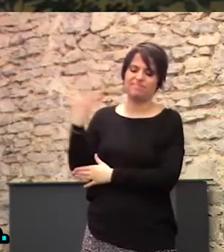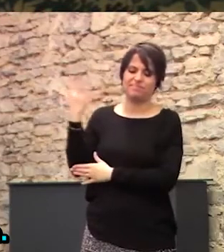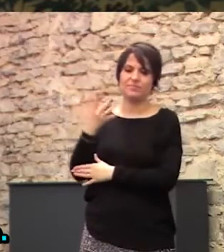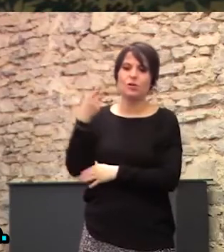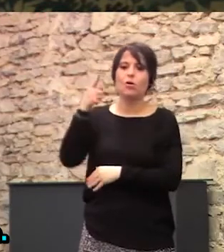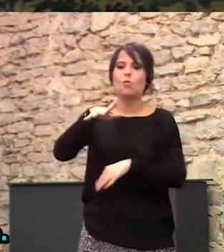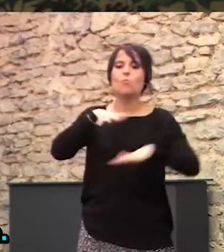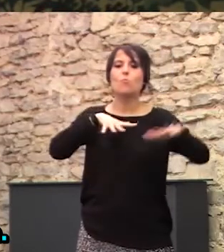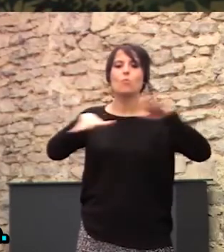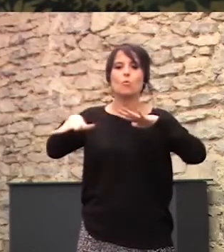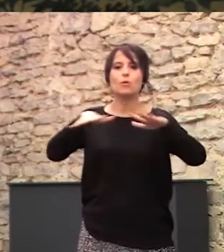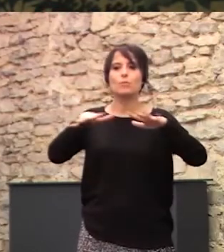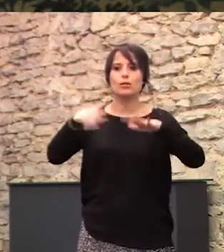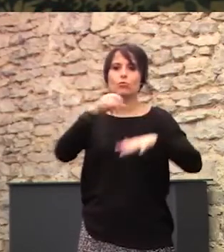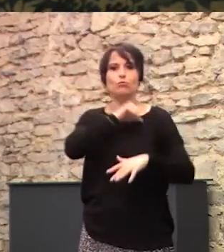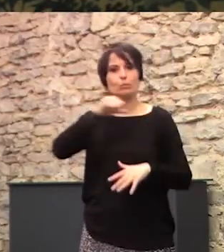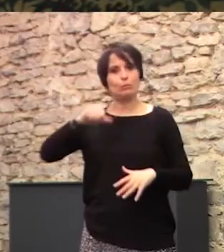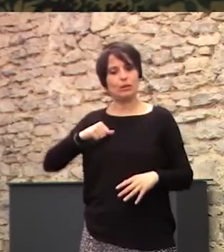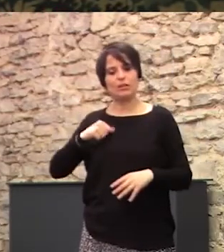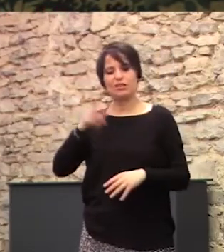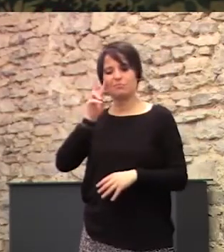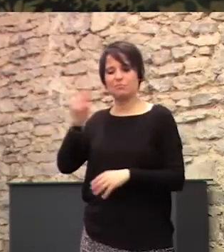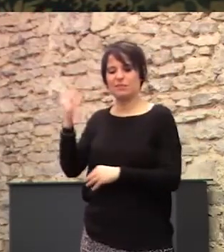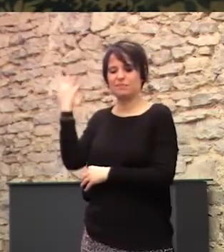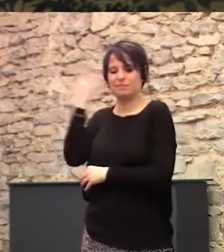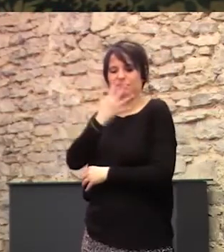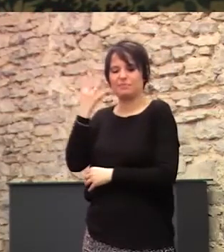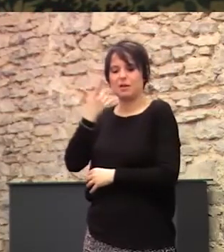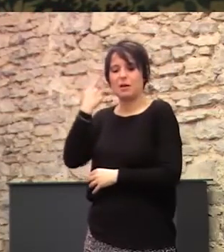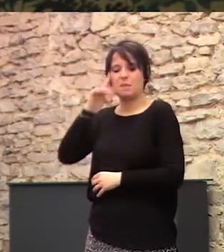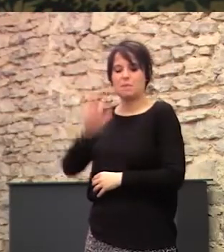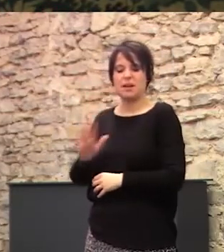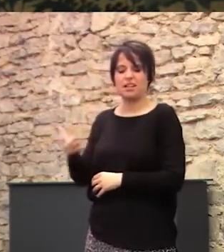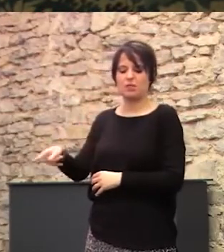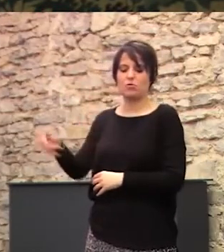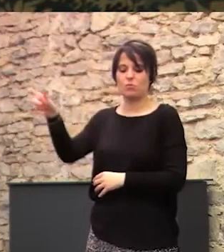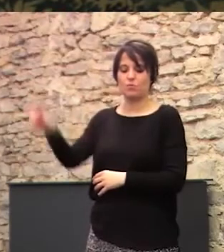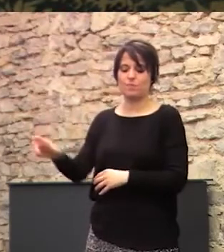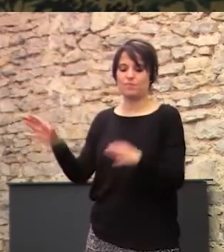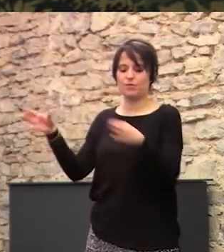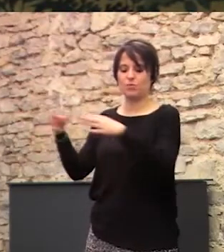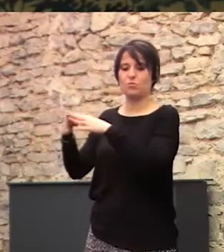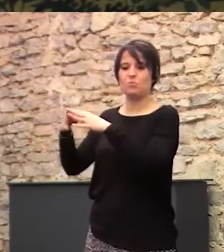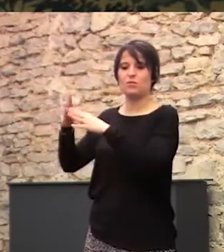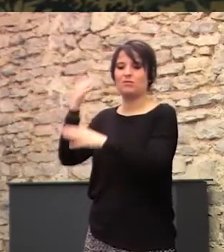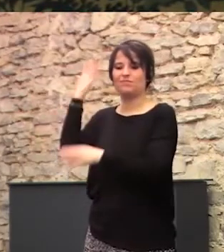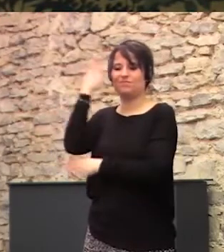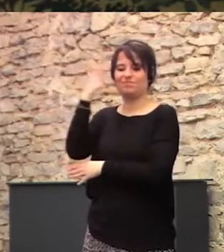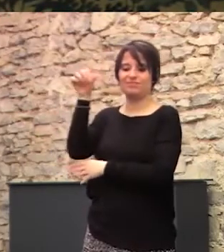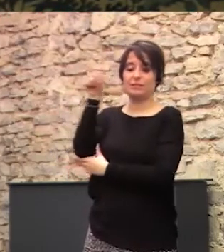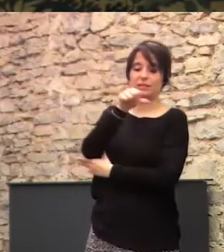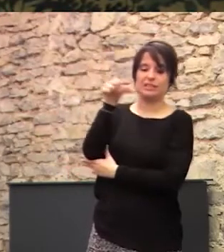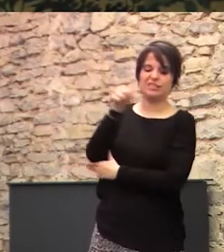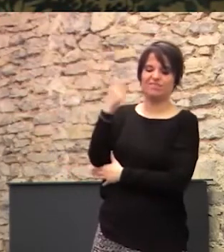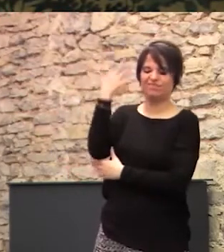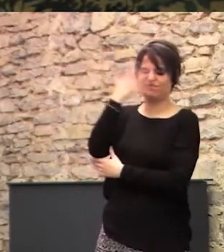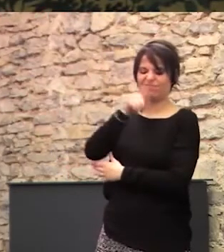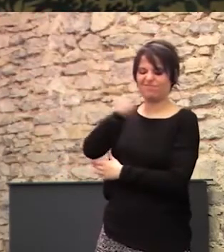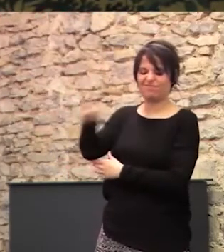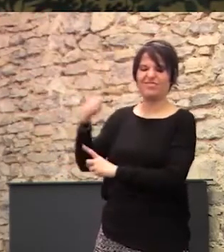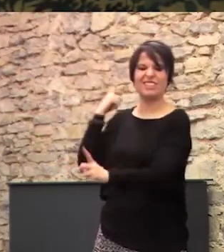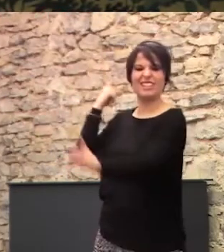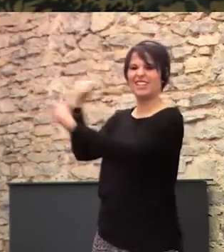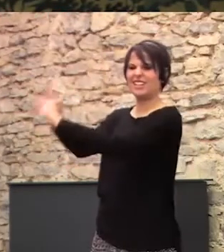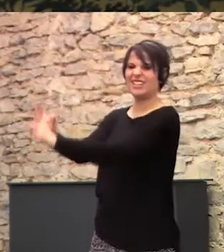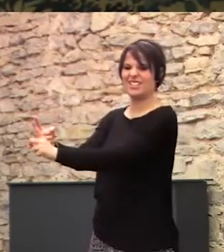movimientos de emancipación. Es visto con sospecha, estrategia occidental neocolonial o rechazado en